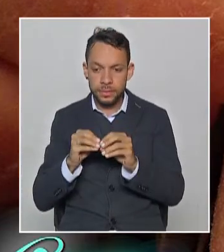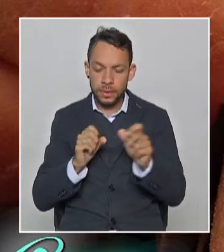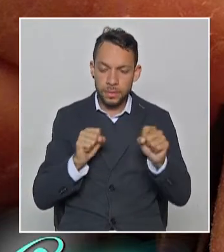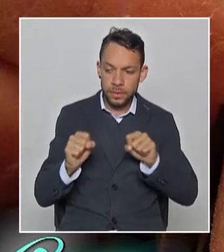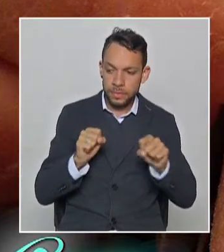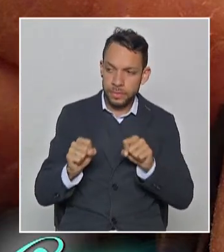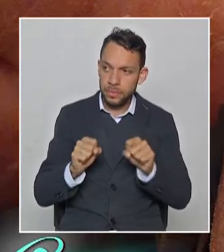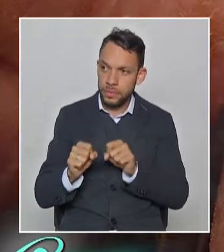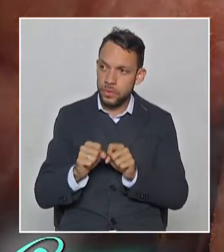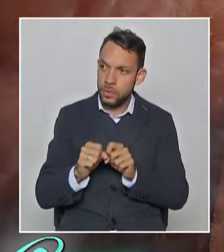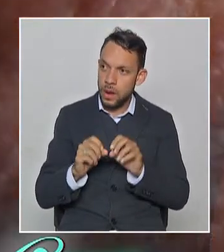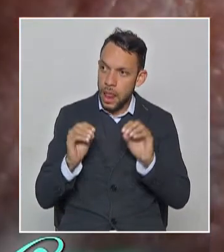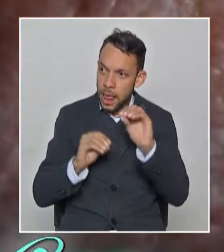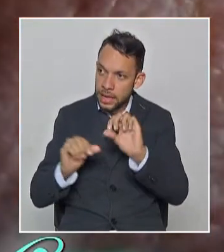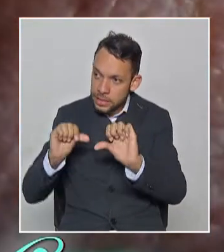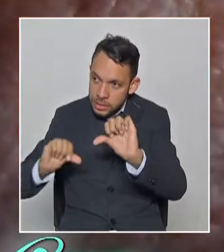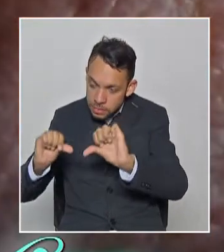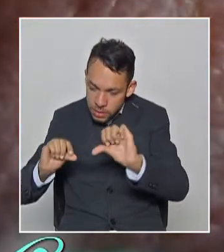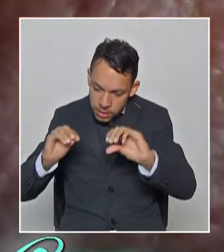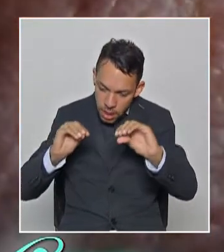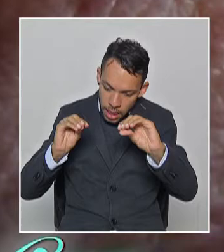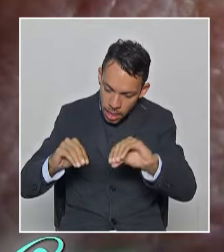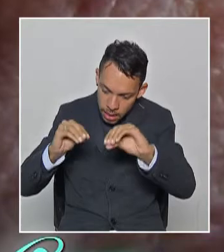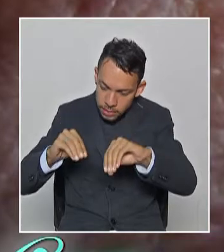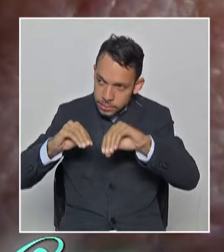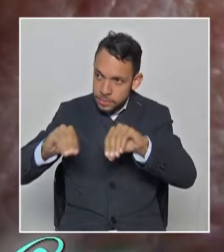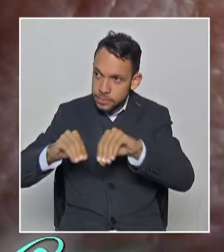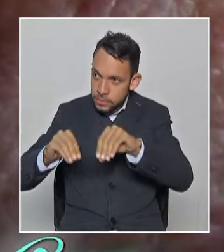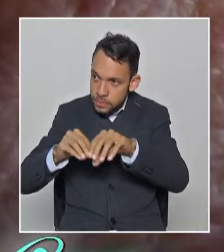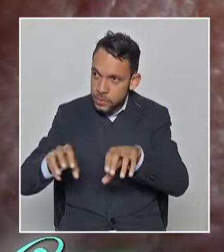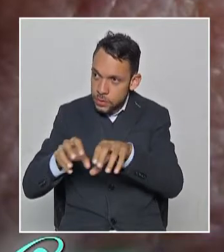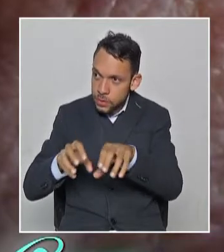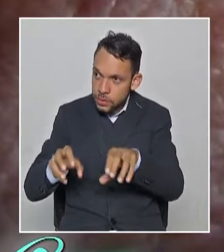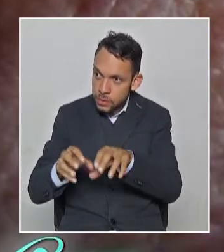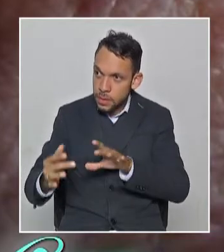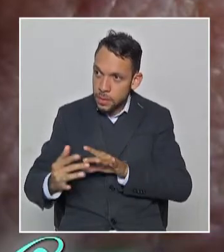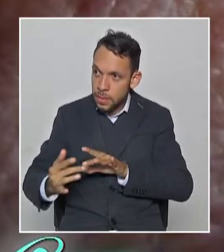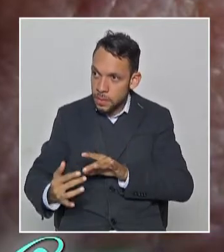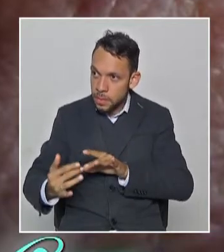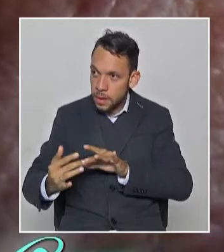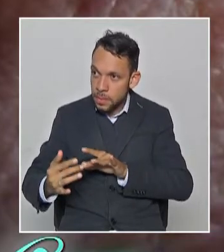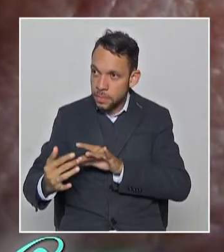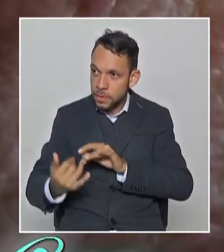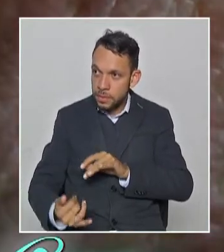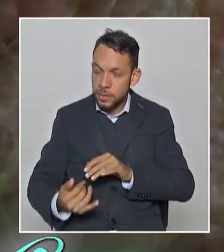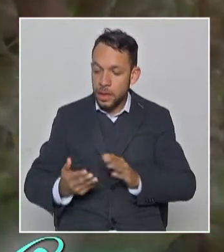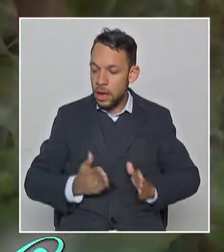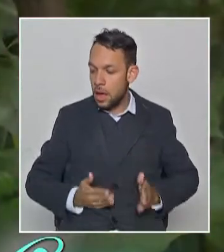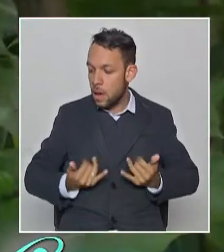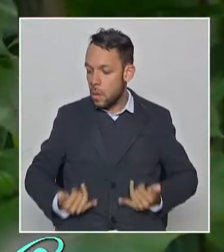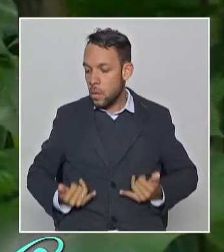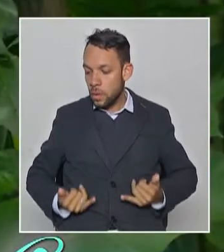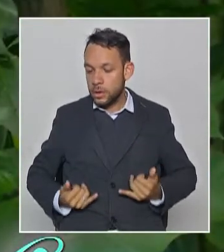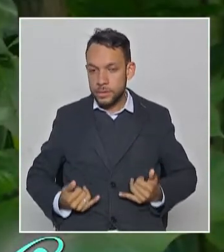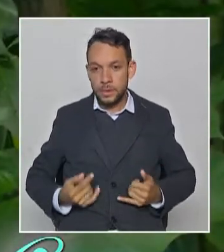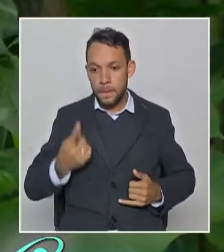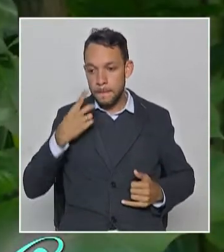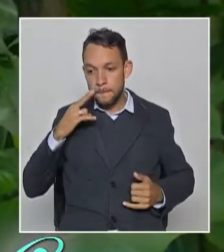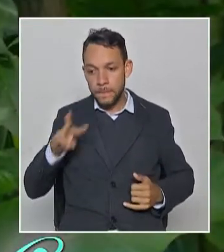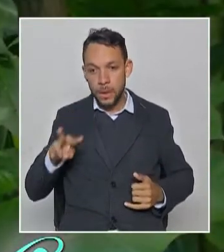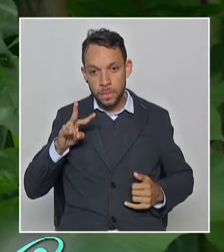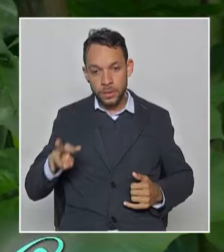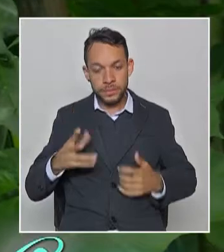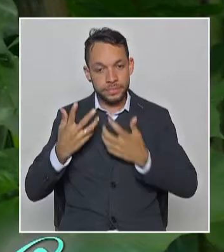tal la pitoxina que viene ya en la parte industrial. Por eso ustedes en este momento no están viendo a